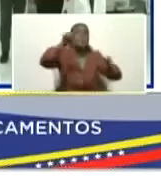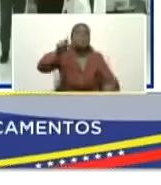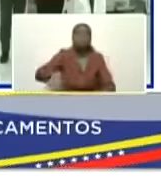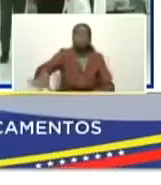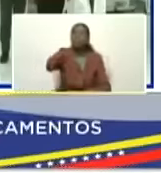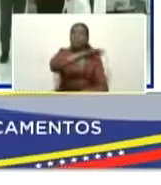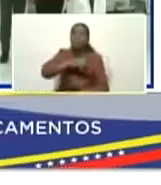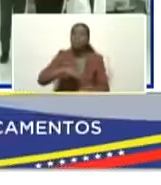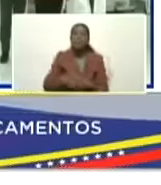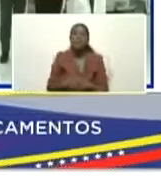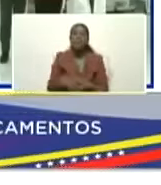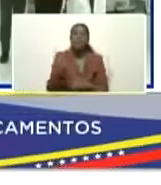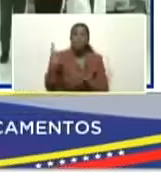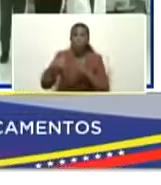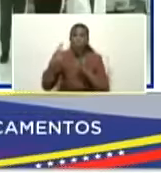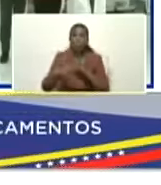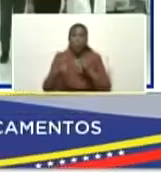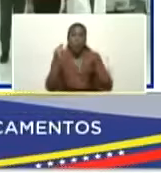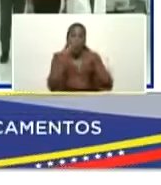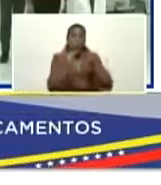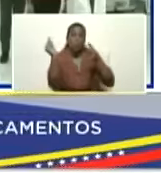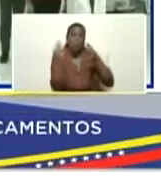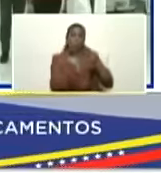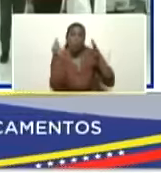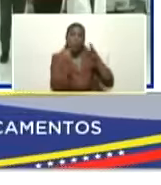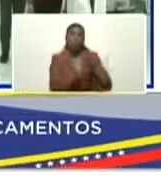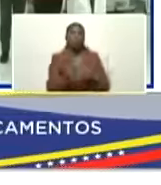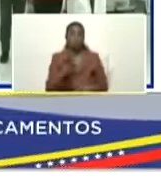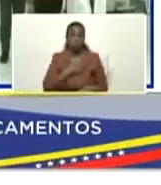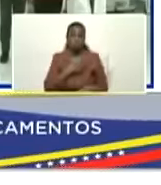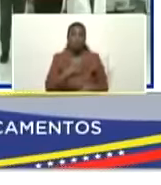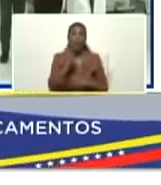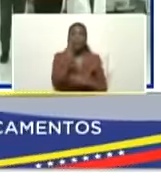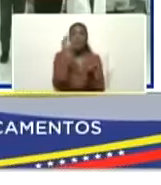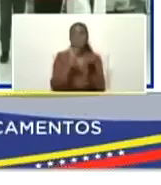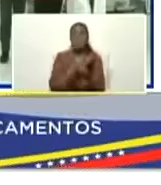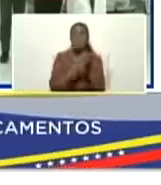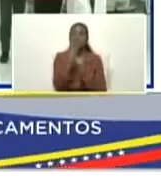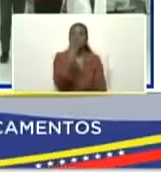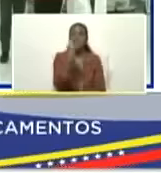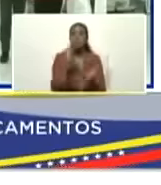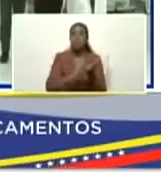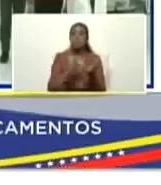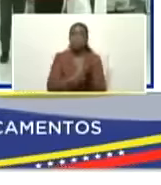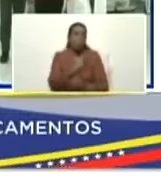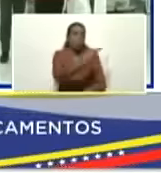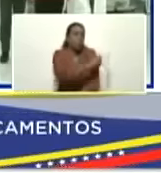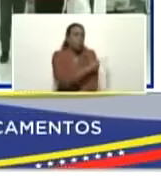Y varias veces. Yo me vacuné como 3 veces.